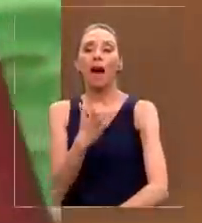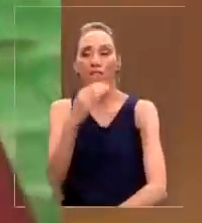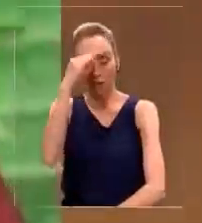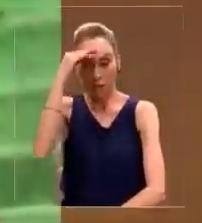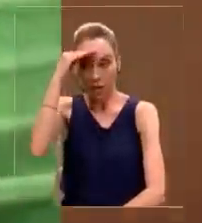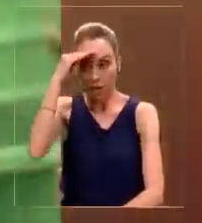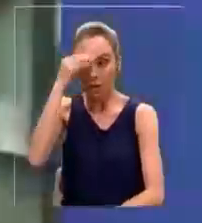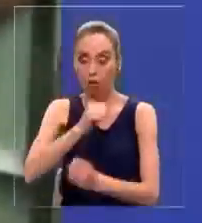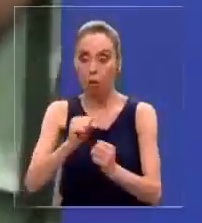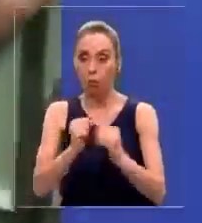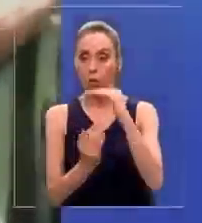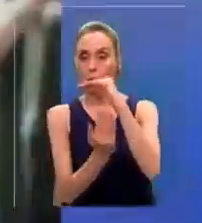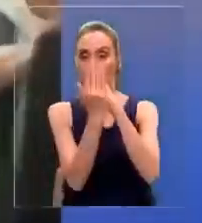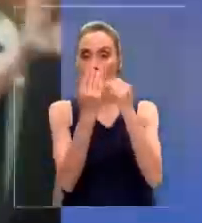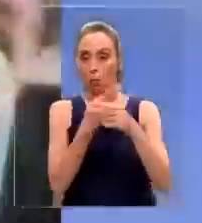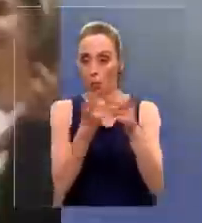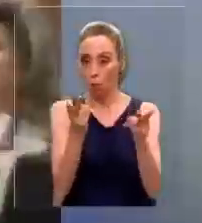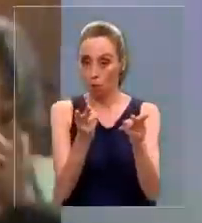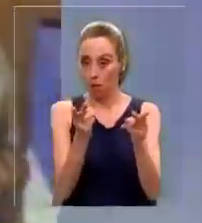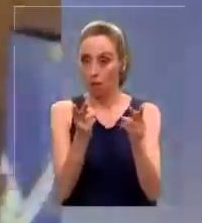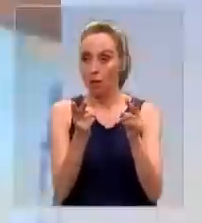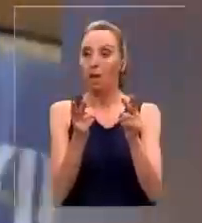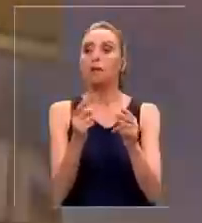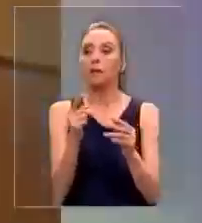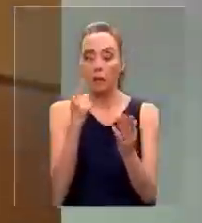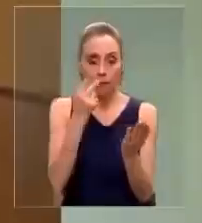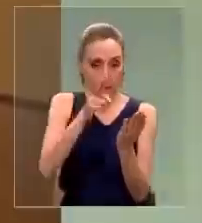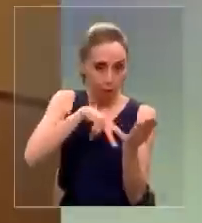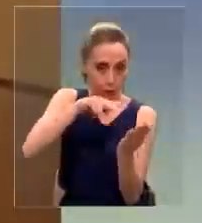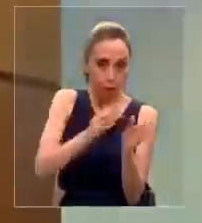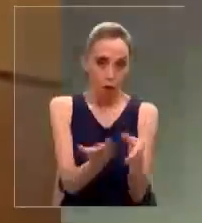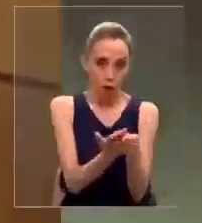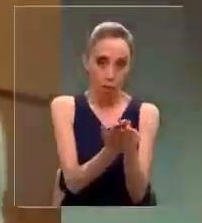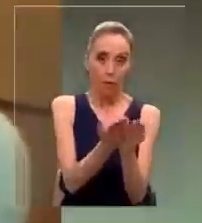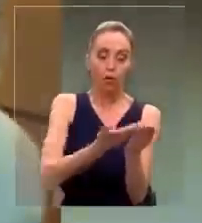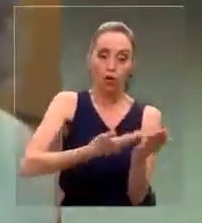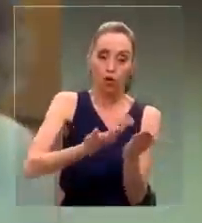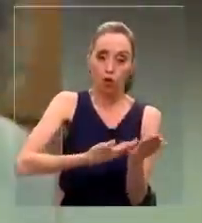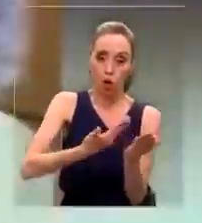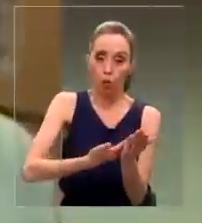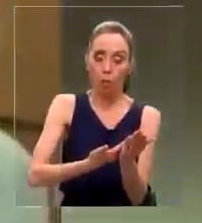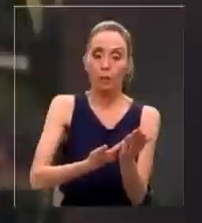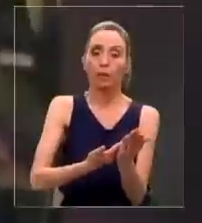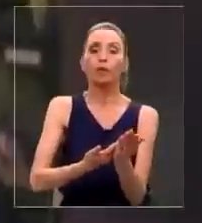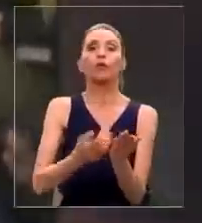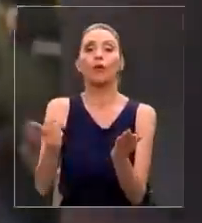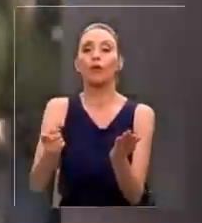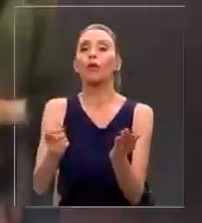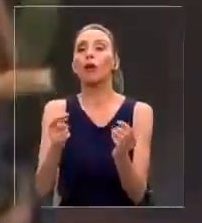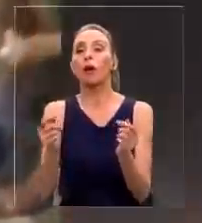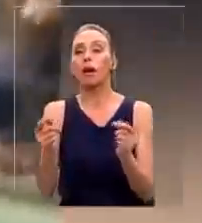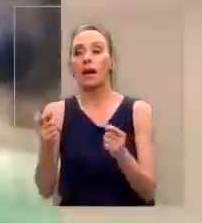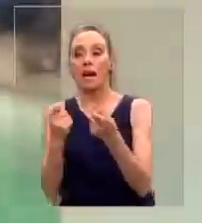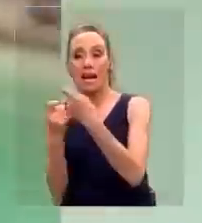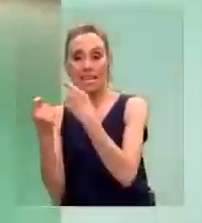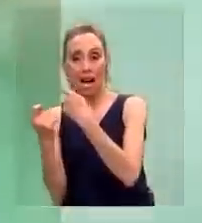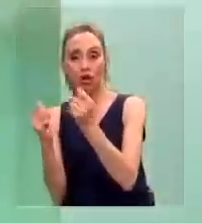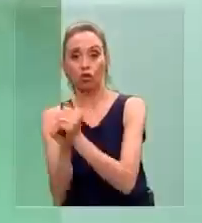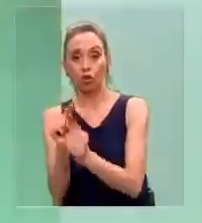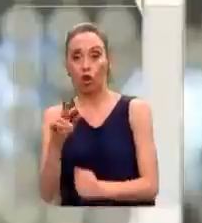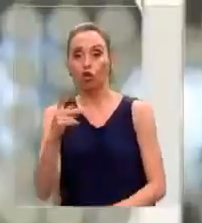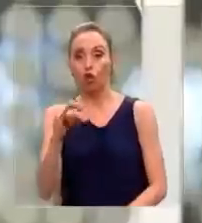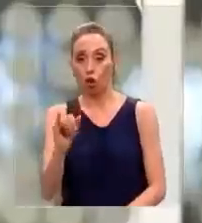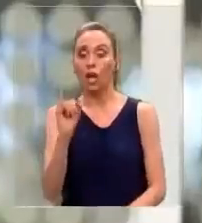no es posible publicarlos, tuvimos acceso a documentos que podrían dar cuenta de que la transacción con Tonka Tomisic sí